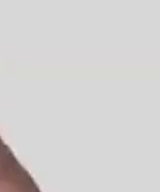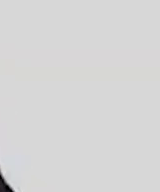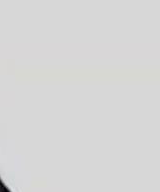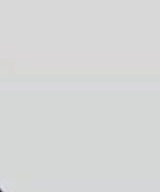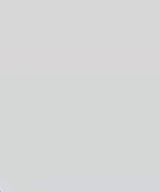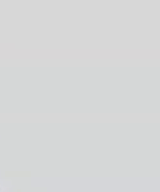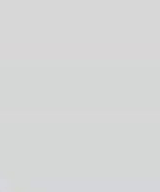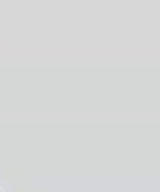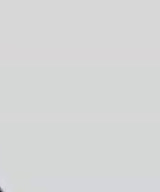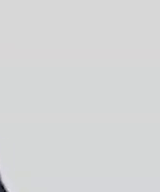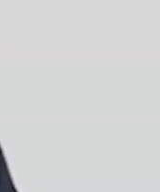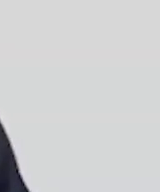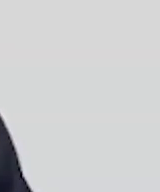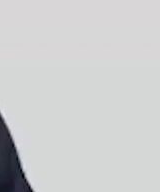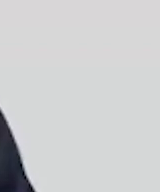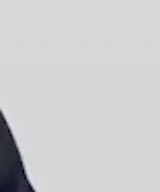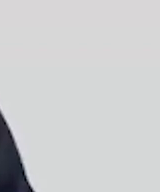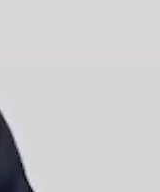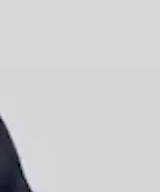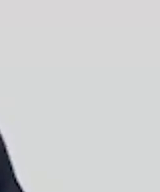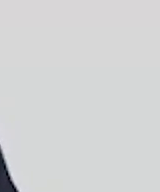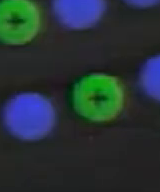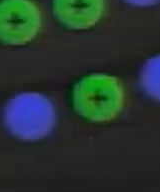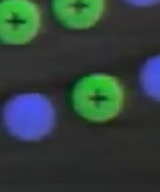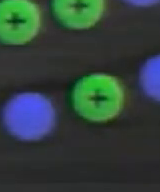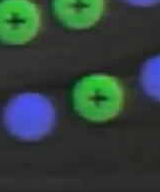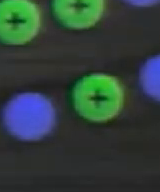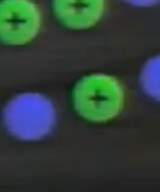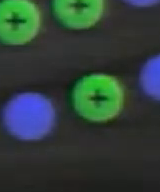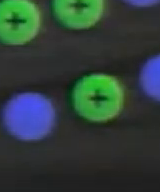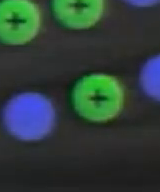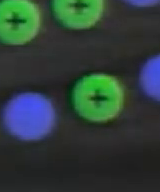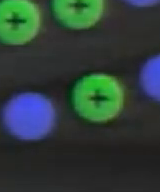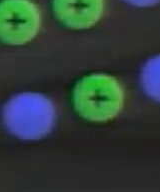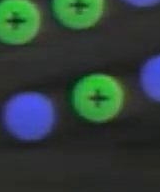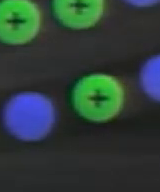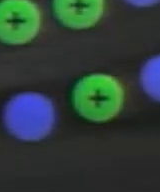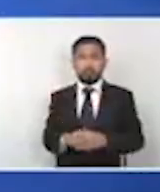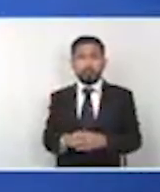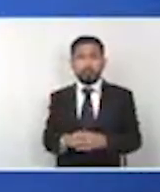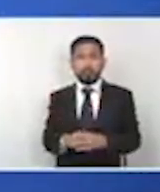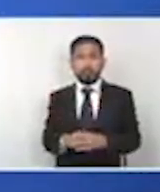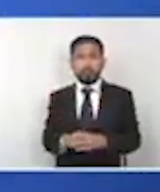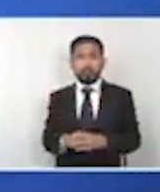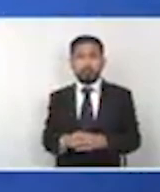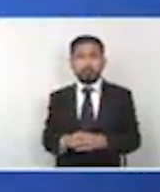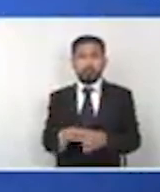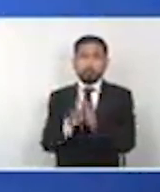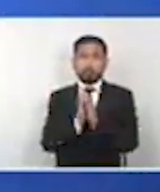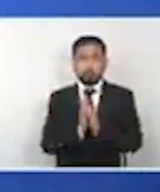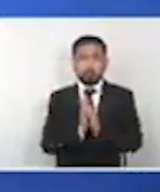políticas públicas José Marinero señala que lo grave de esta elección no es solo el mecanismo de selección sino el contexto en el que